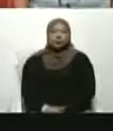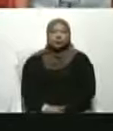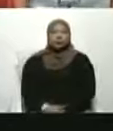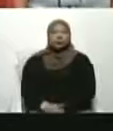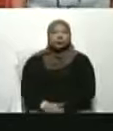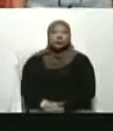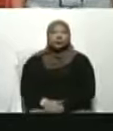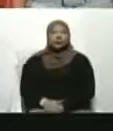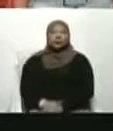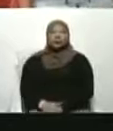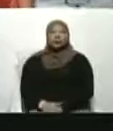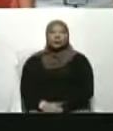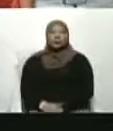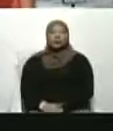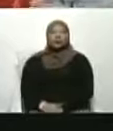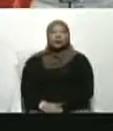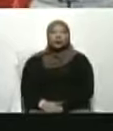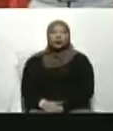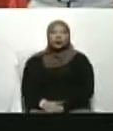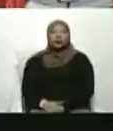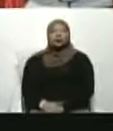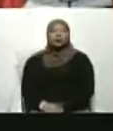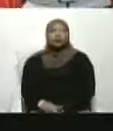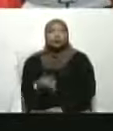ya en el desespero